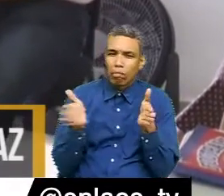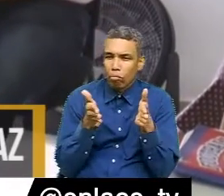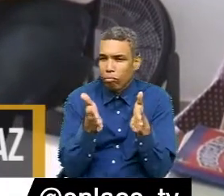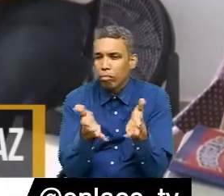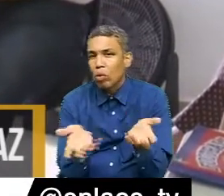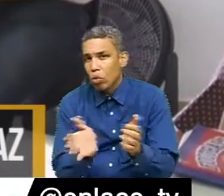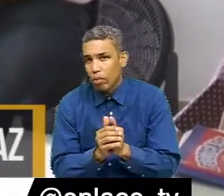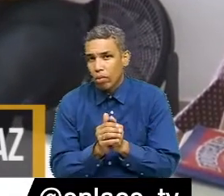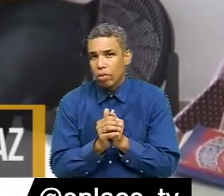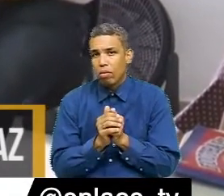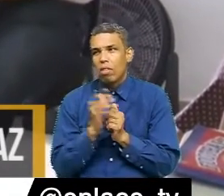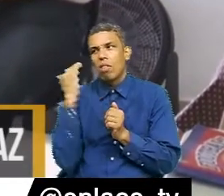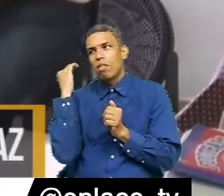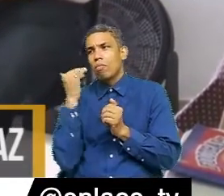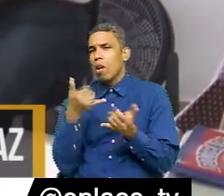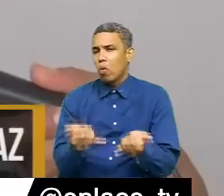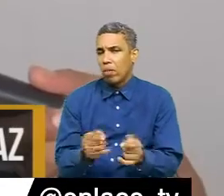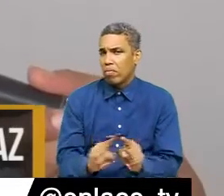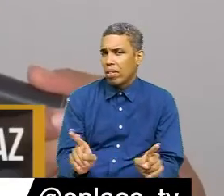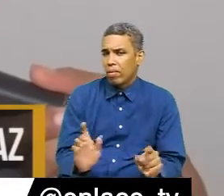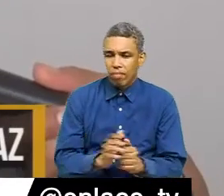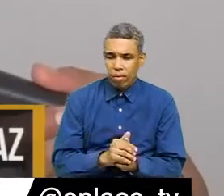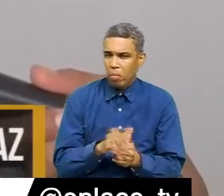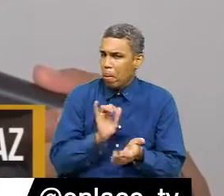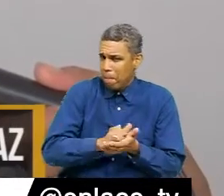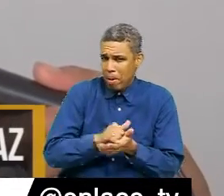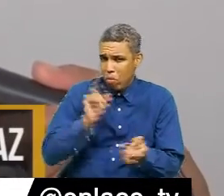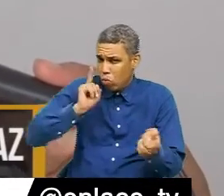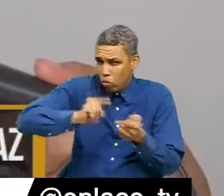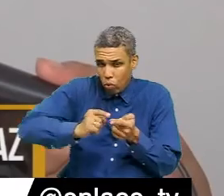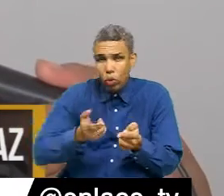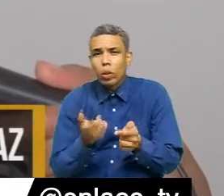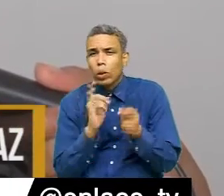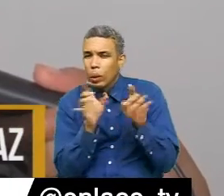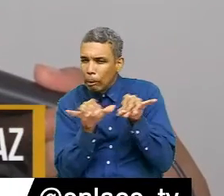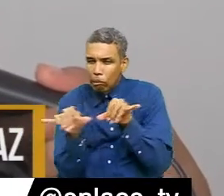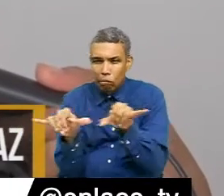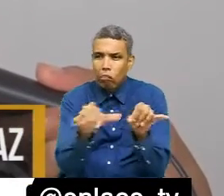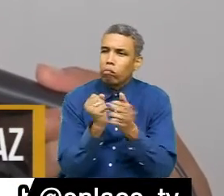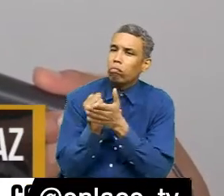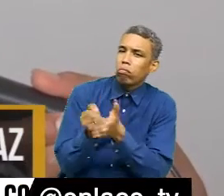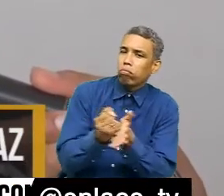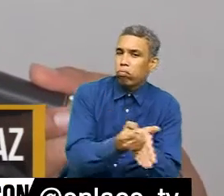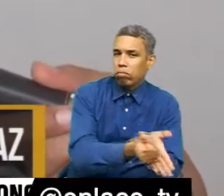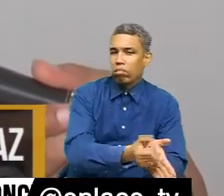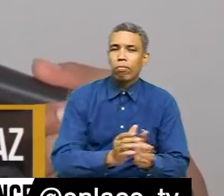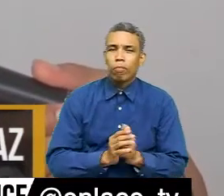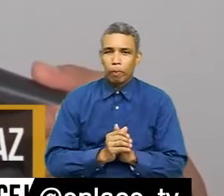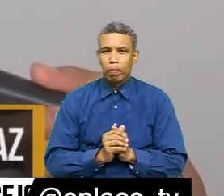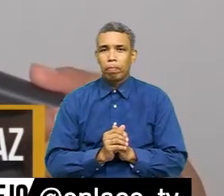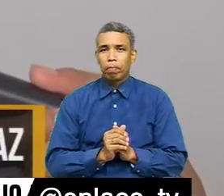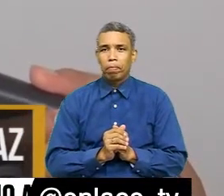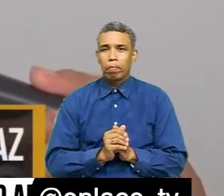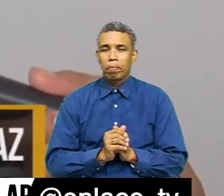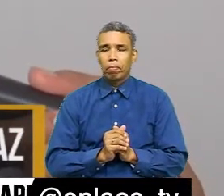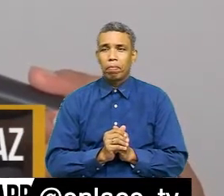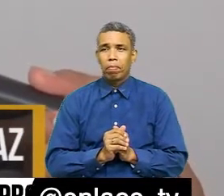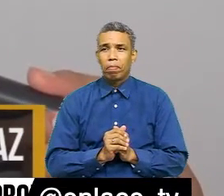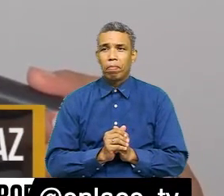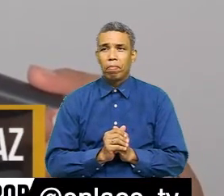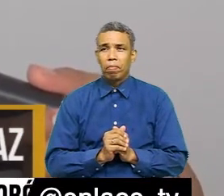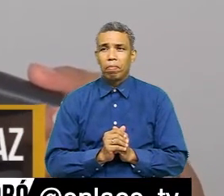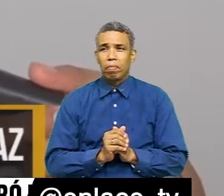armadas insurgentes también han buscado la forma de cómo ir haciendo su proceso para llegar